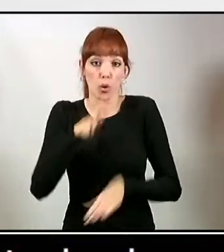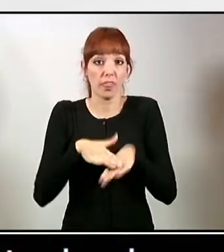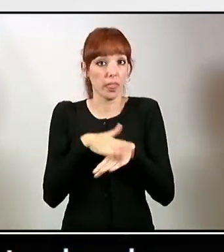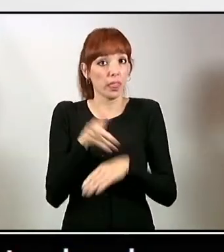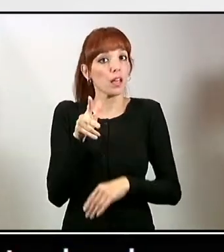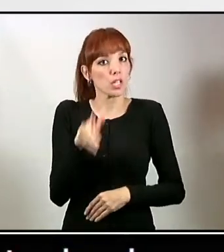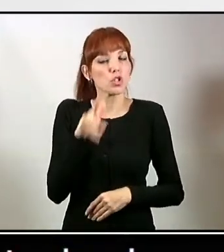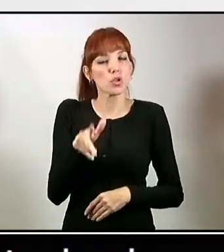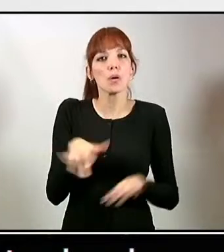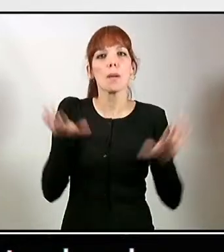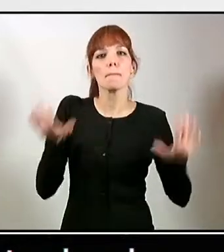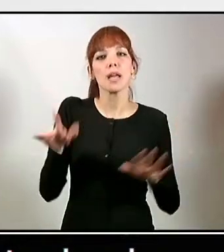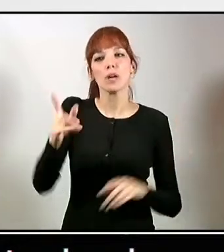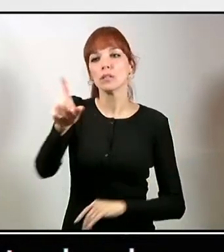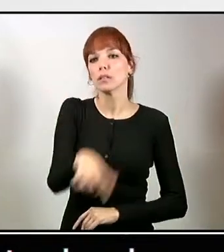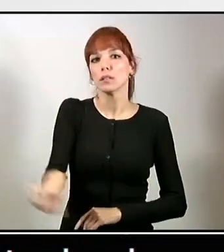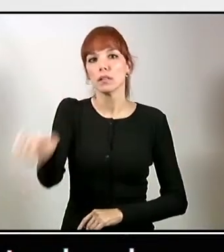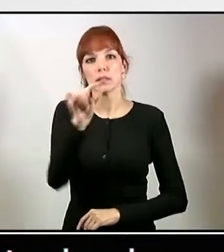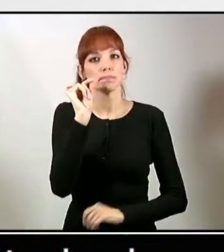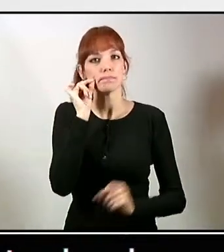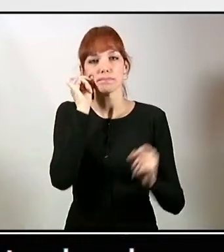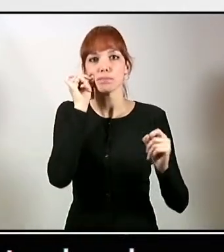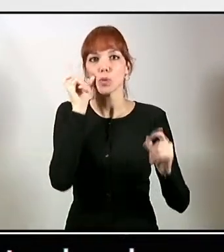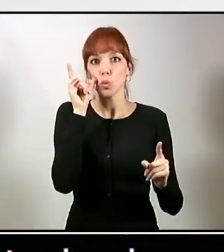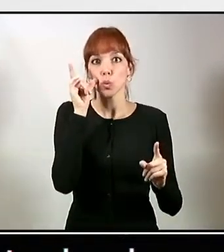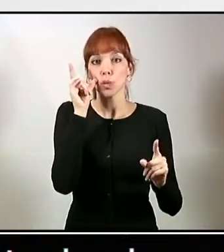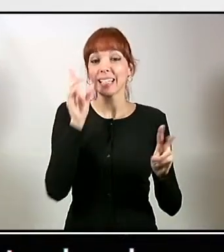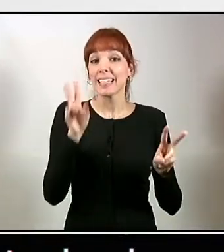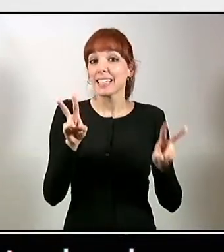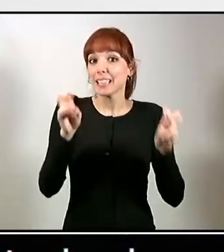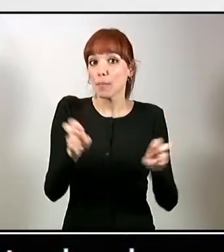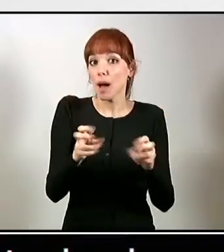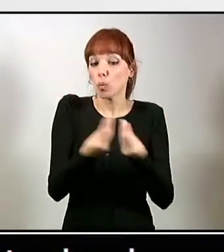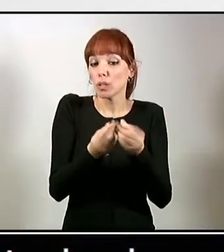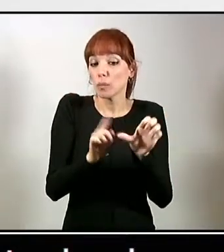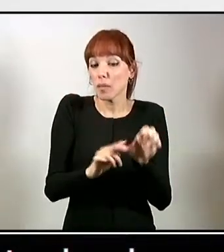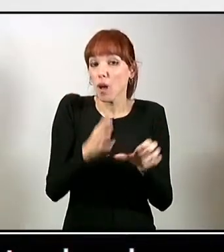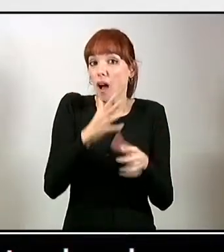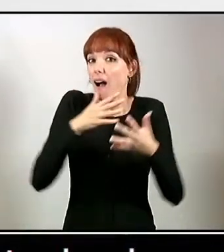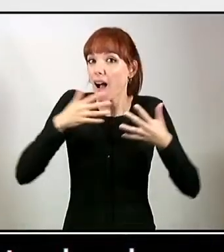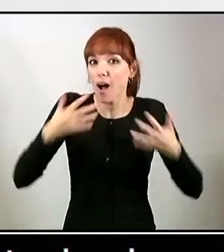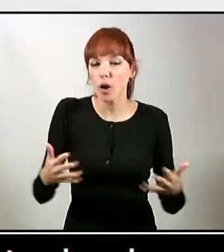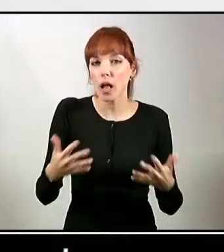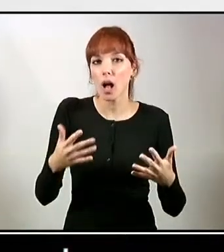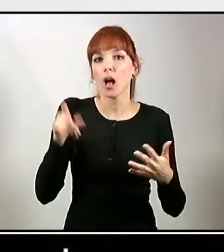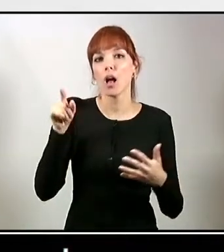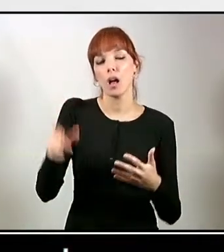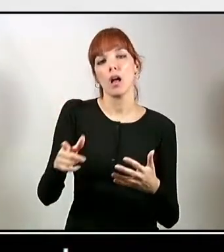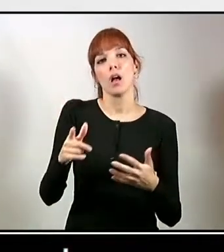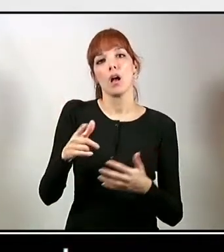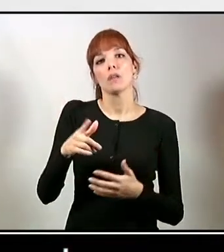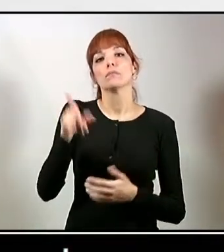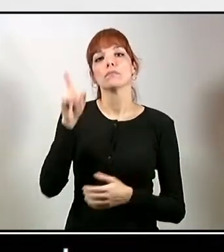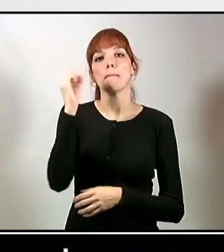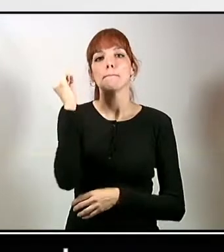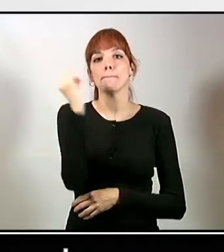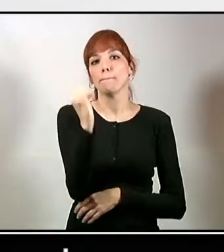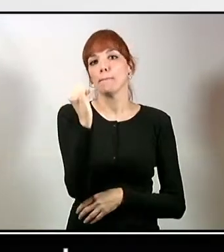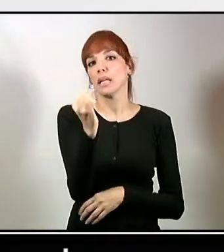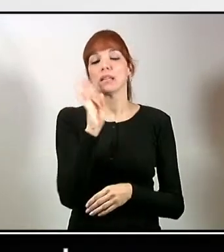todo el mundo, que administrativamente el macrovertedero, el posible macrovertedero, está